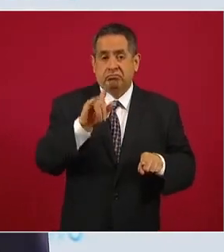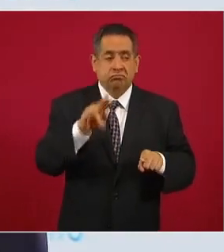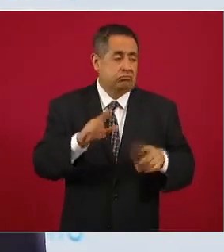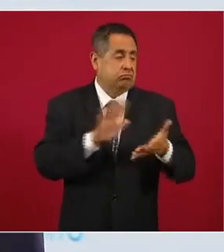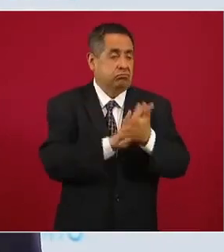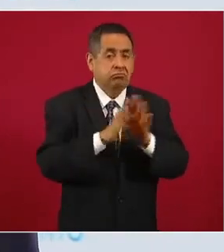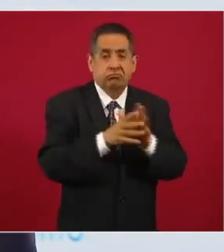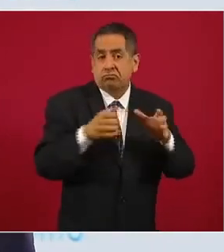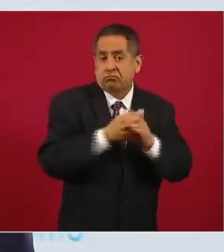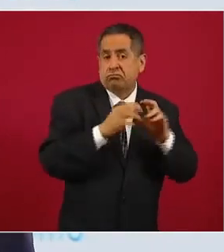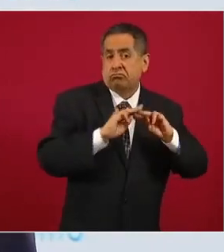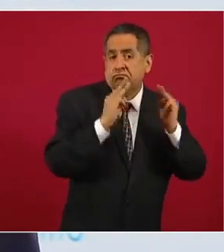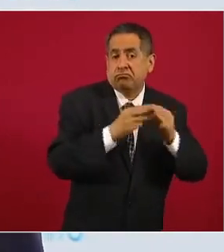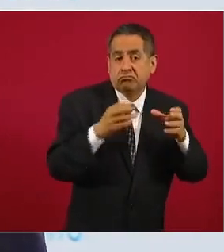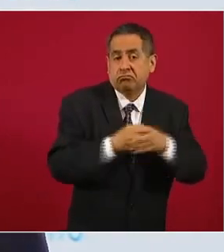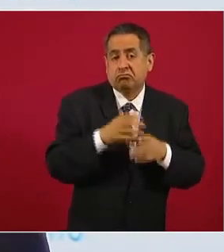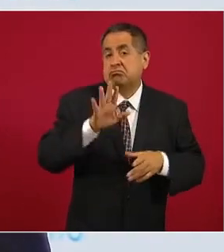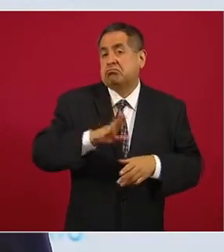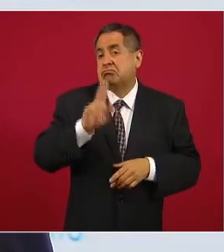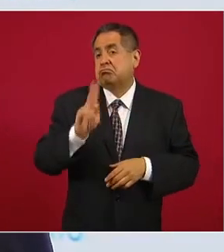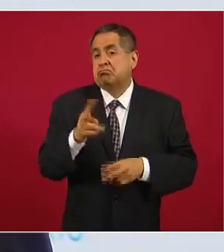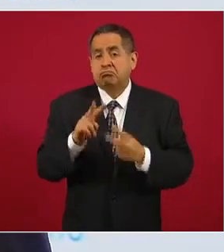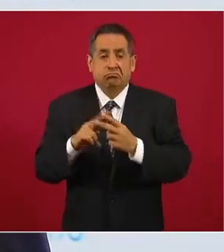delincuencia organizada.